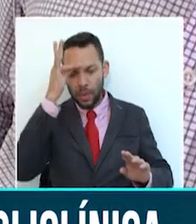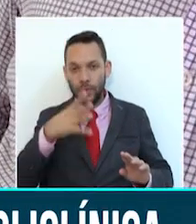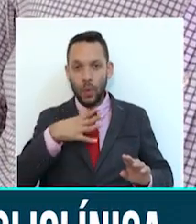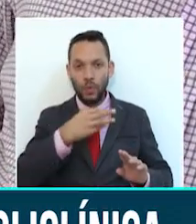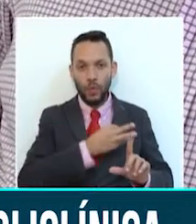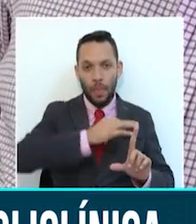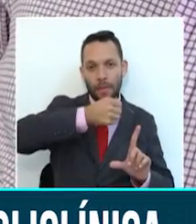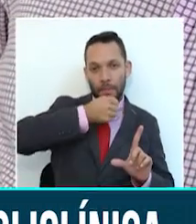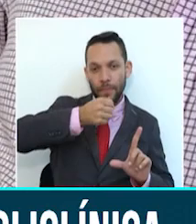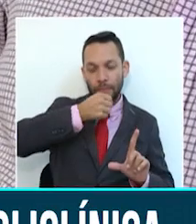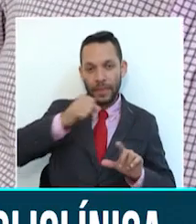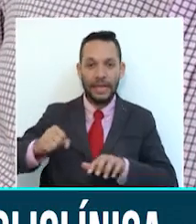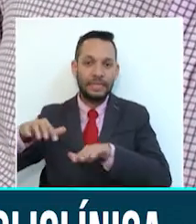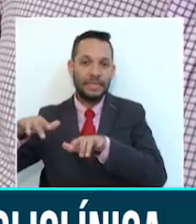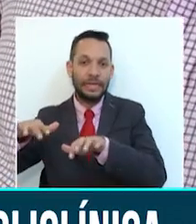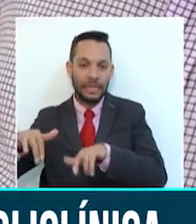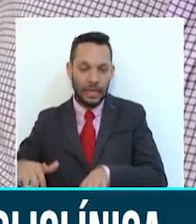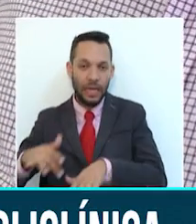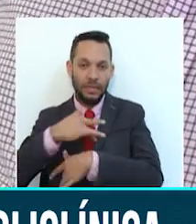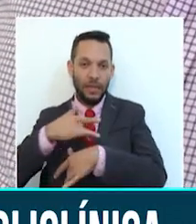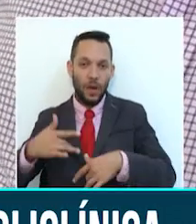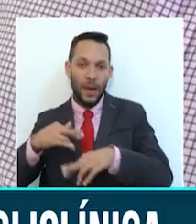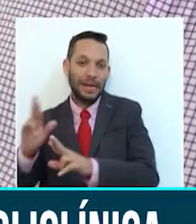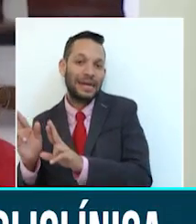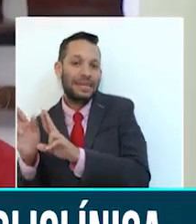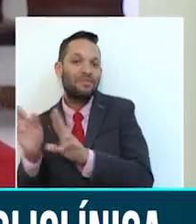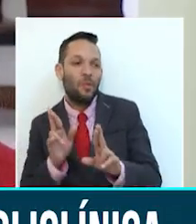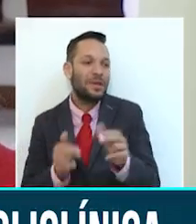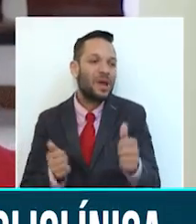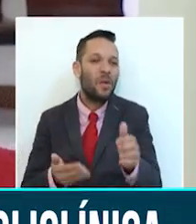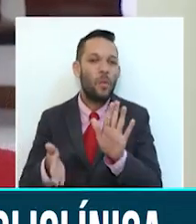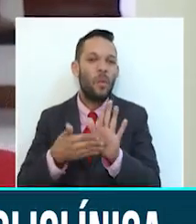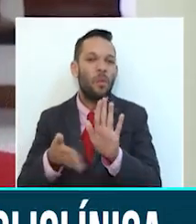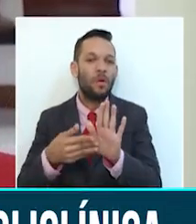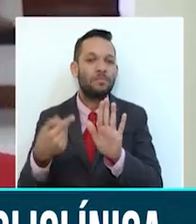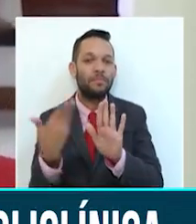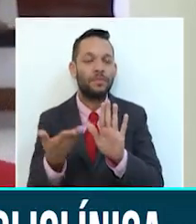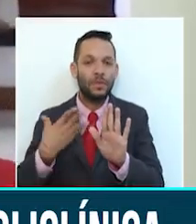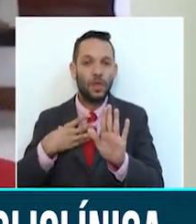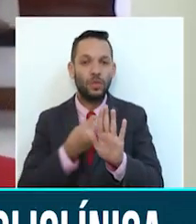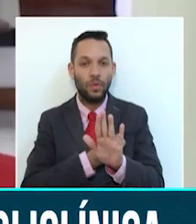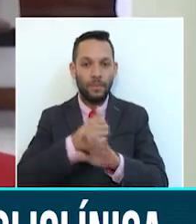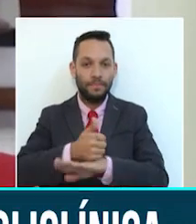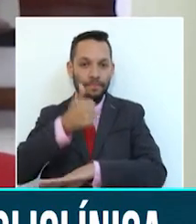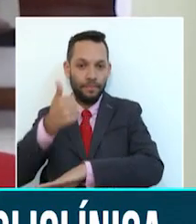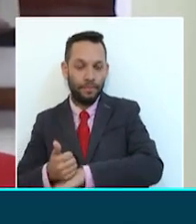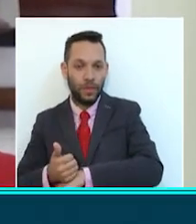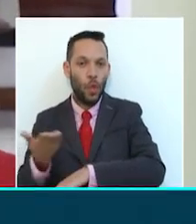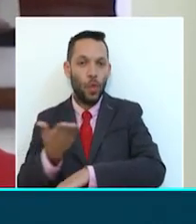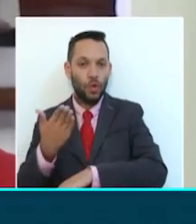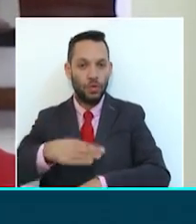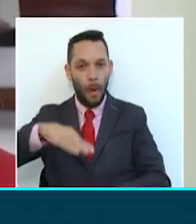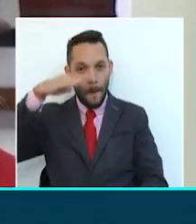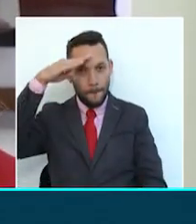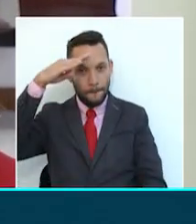Noticias consultó con la Secretaría de Salud de Manizales y estos le respondieron. Estuve en conversación con el capitán Iván Méndez de la clínica